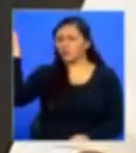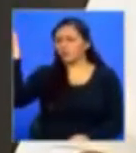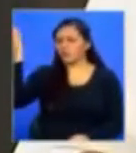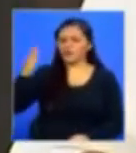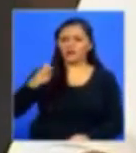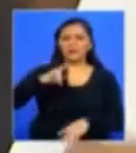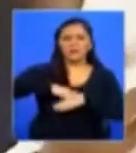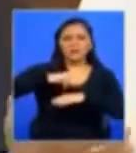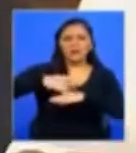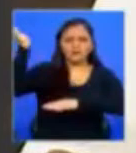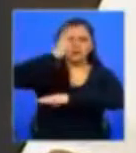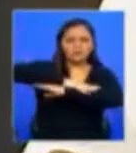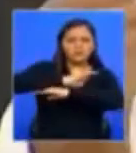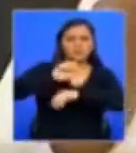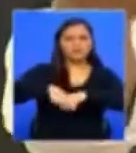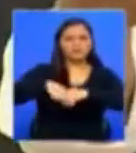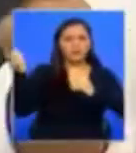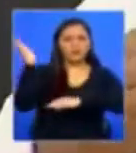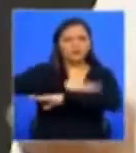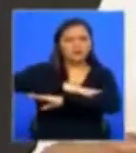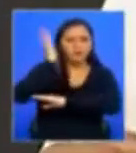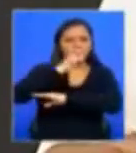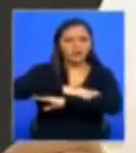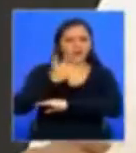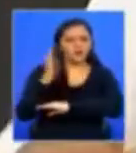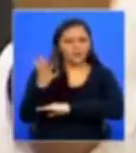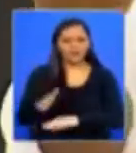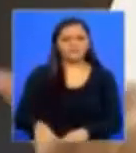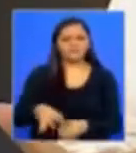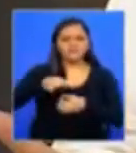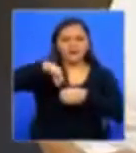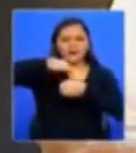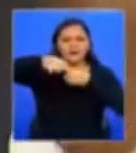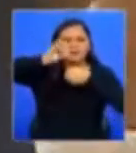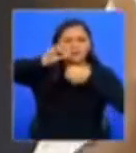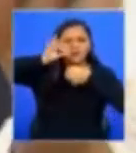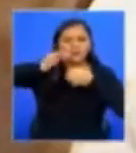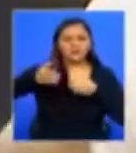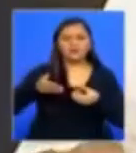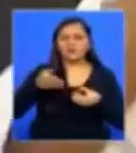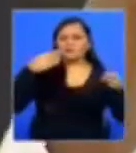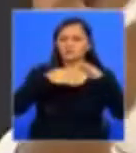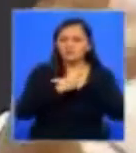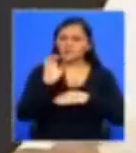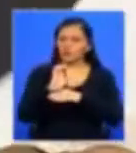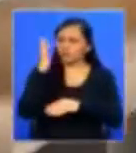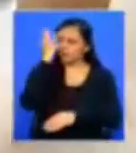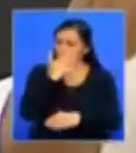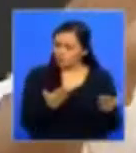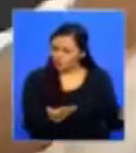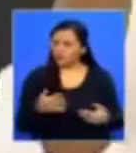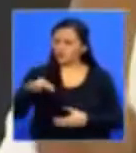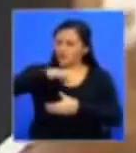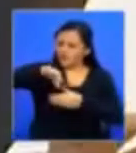sin tapa, te no da una buena impresión. Una cafetería muy elemental, si es la entrada al Ecuador, no es una cafetería pues bien puesta,